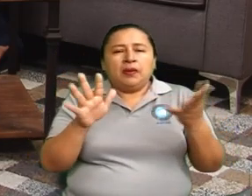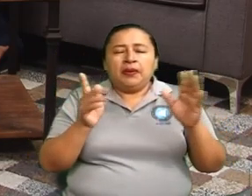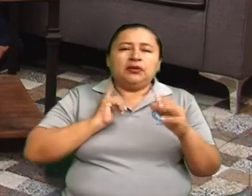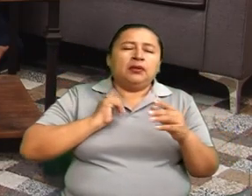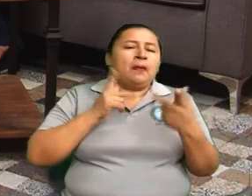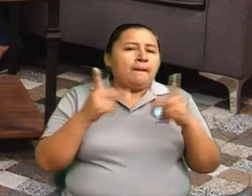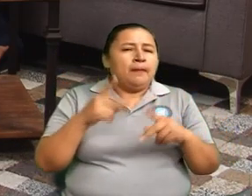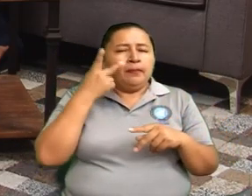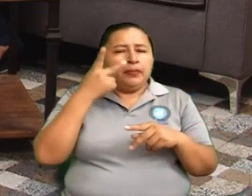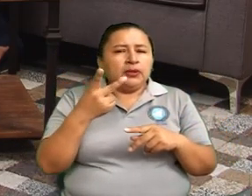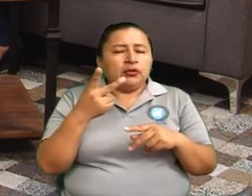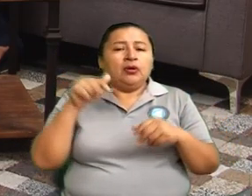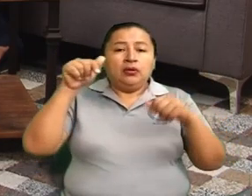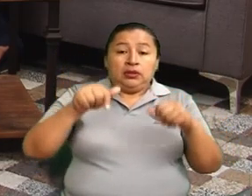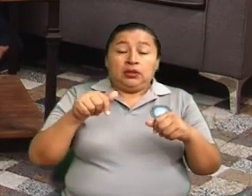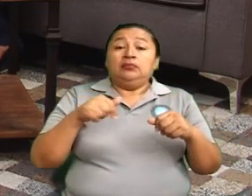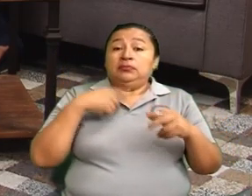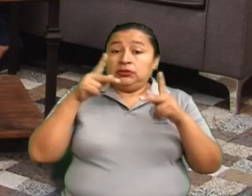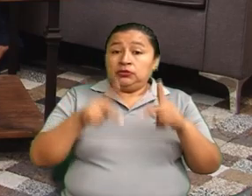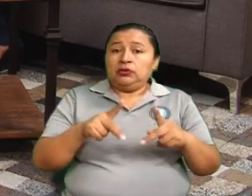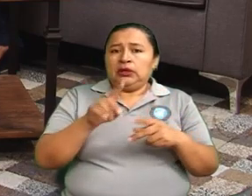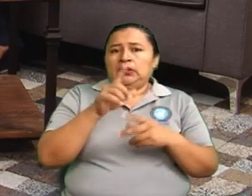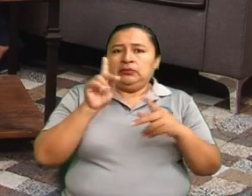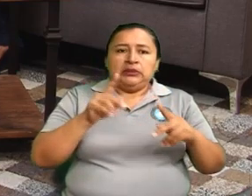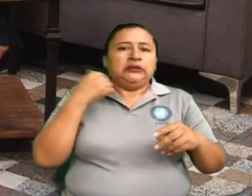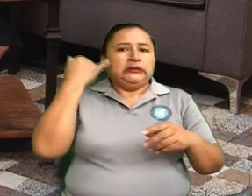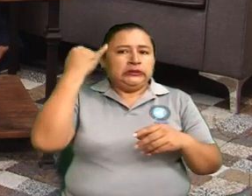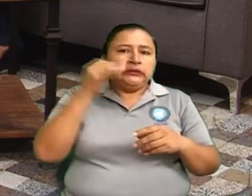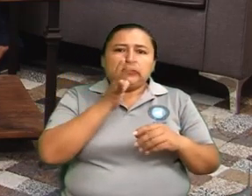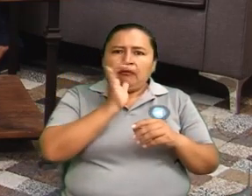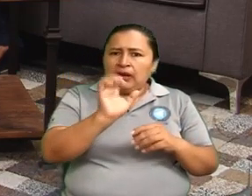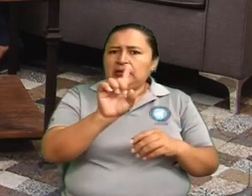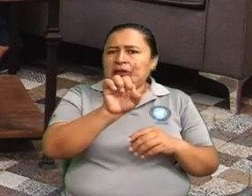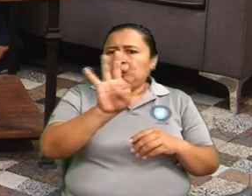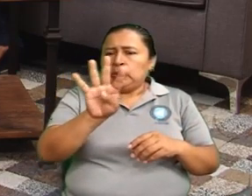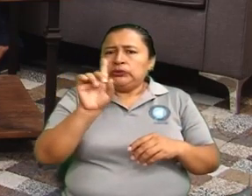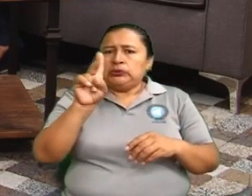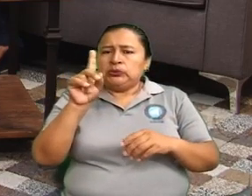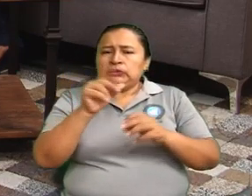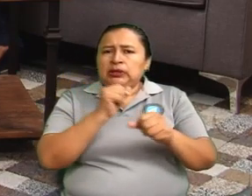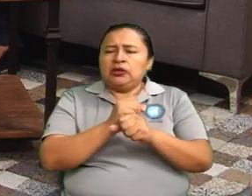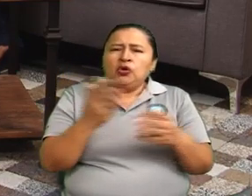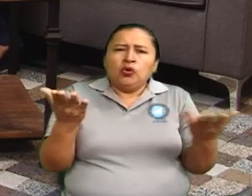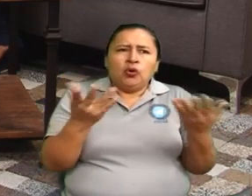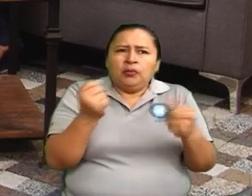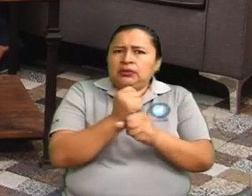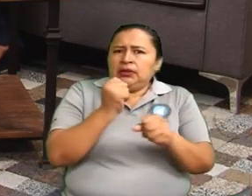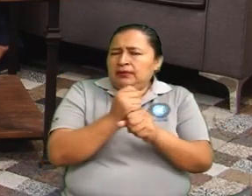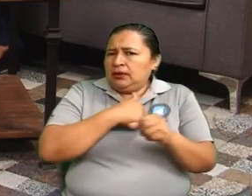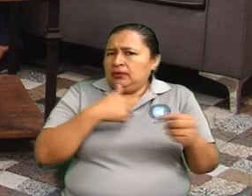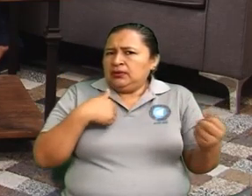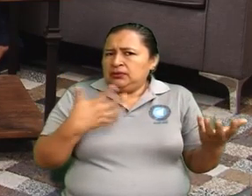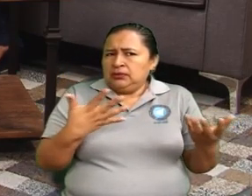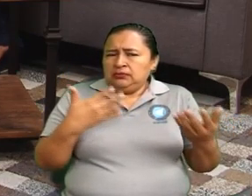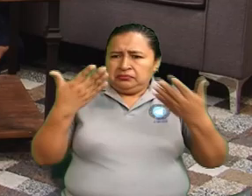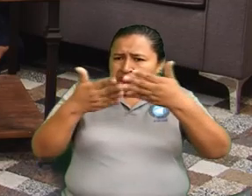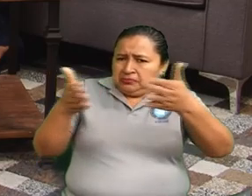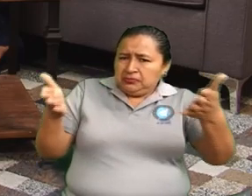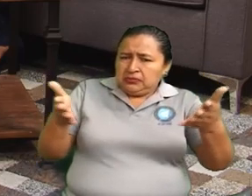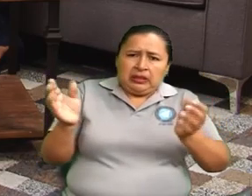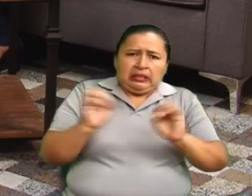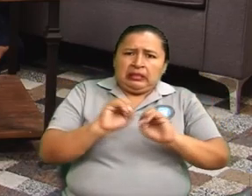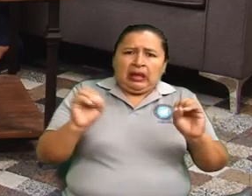visto protagonistas inclusive de 14, de 12 años. ¿Cómo se ve ese trabajo? Porque es que es decir, en realidad son abiertos y ahí no hay